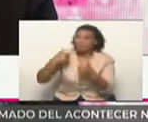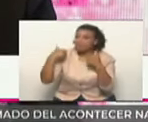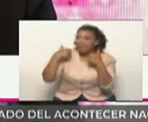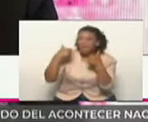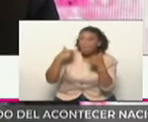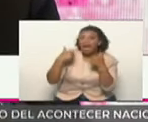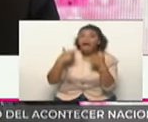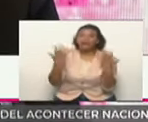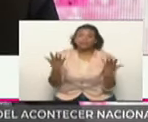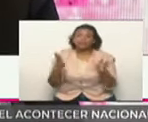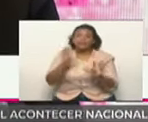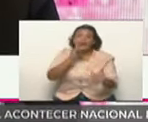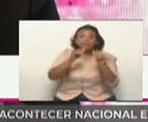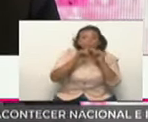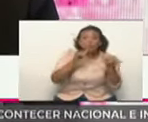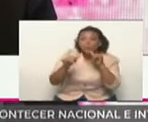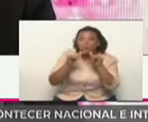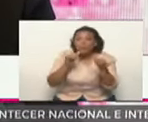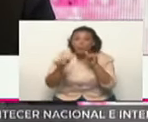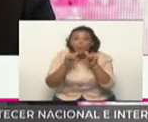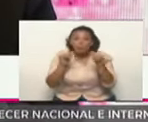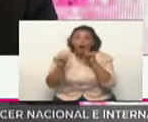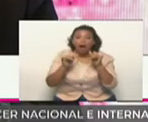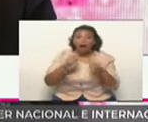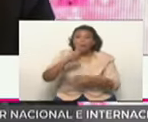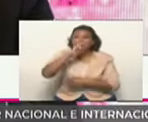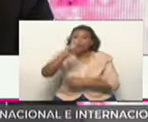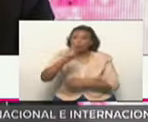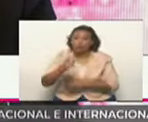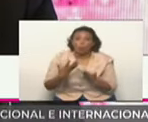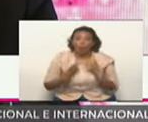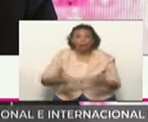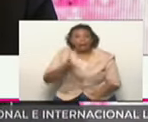Hasta que salió la noticia, llegó Maduro. ¿Qué?